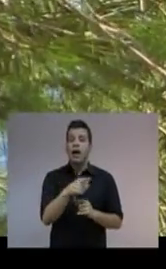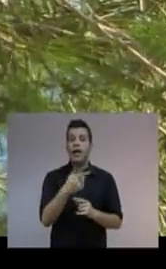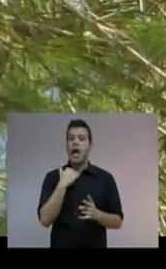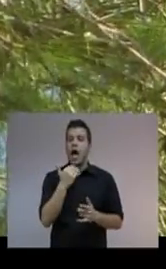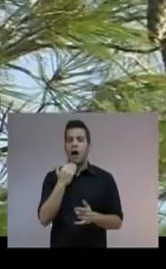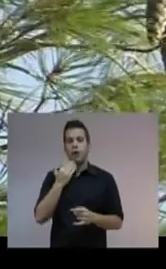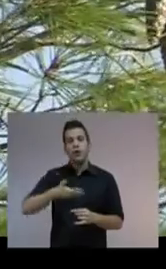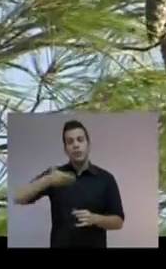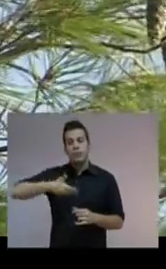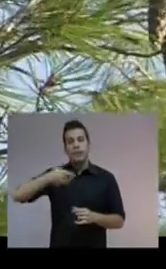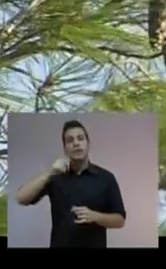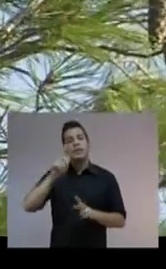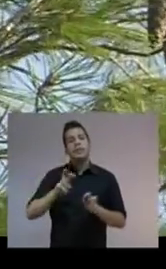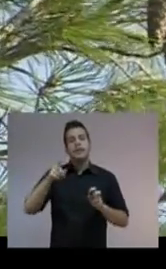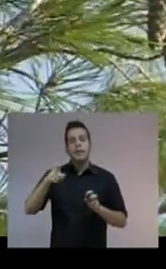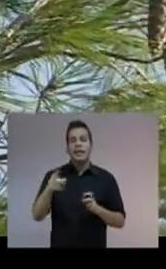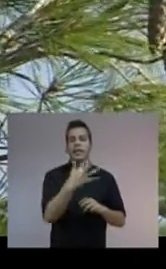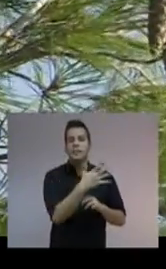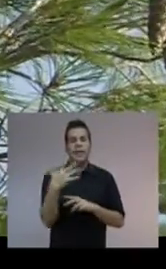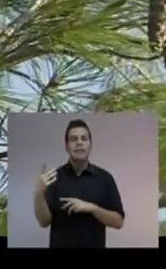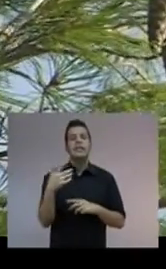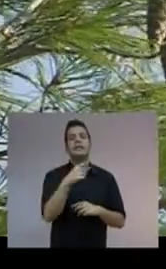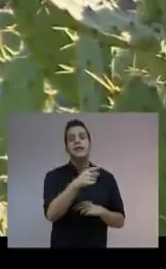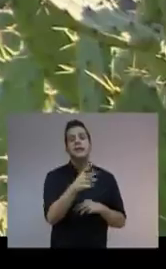las casi 180 especies naturales de la isla.